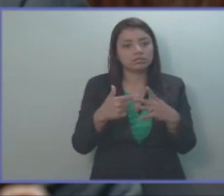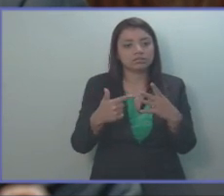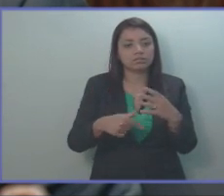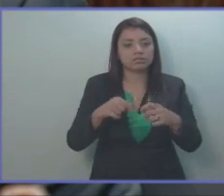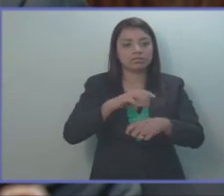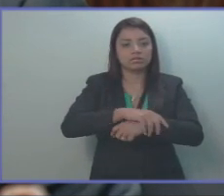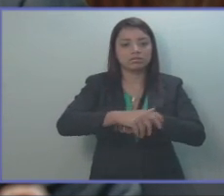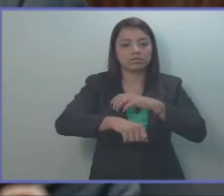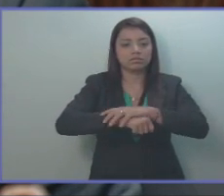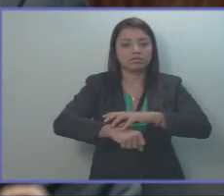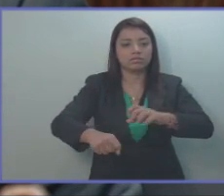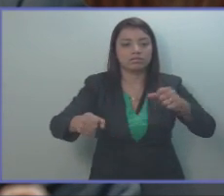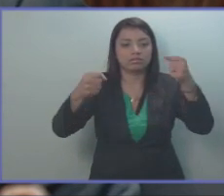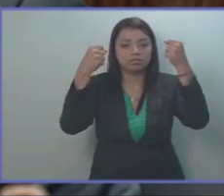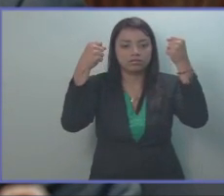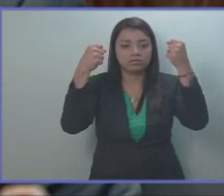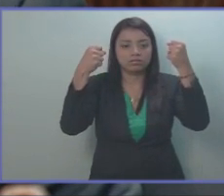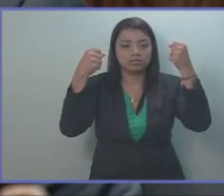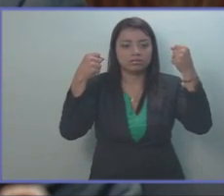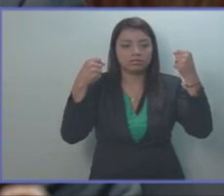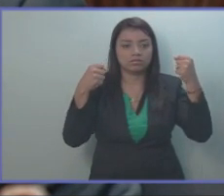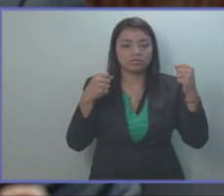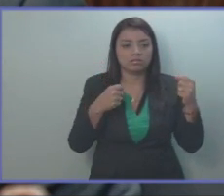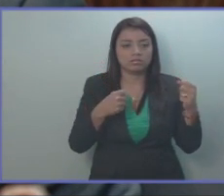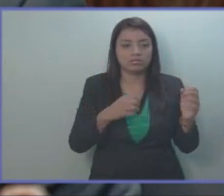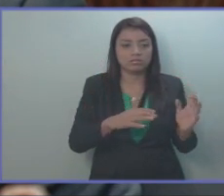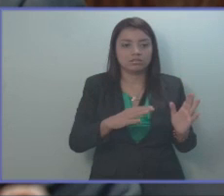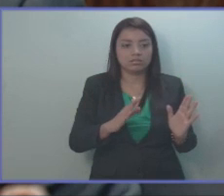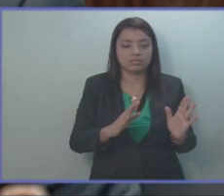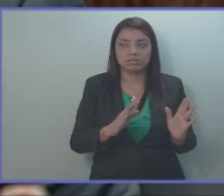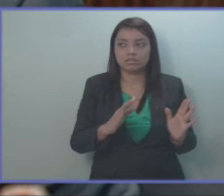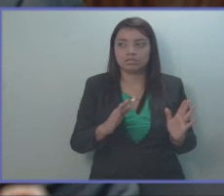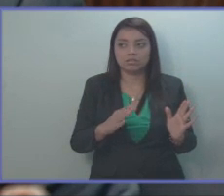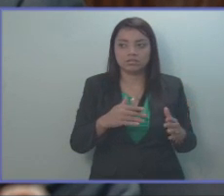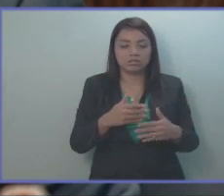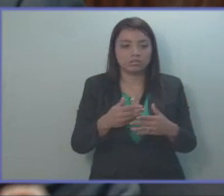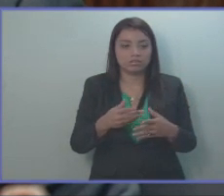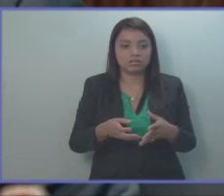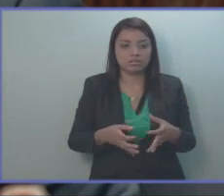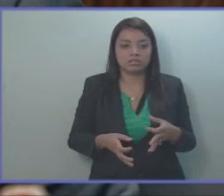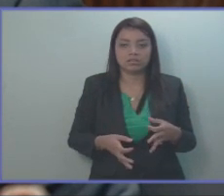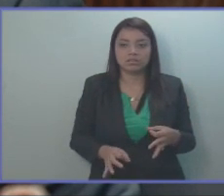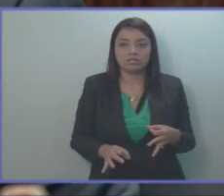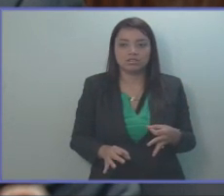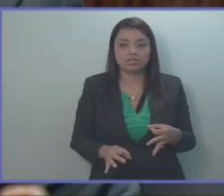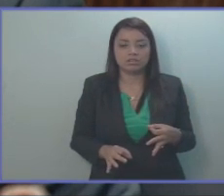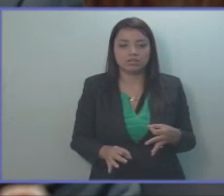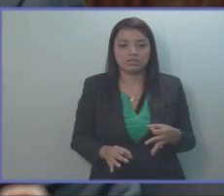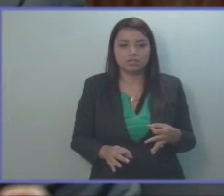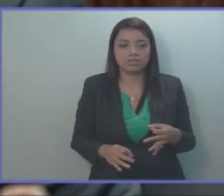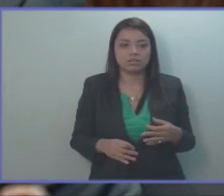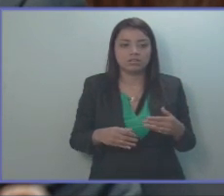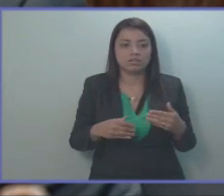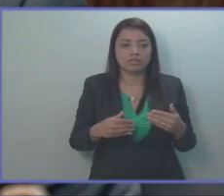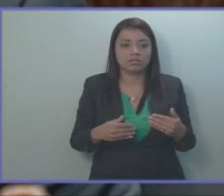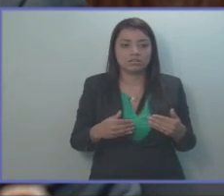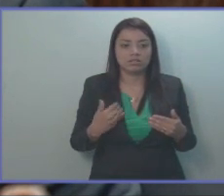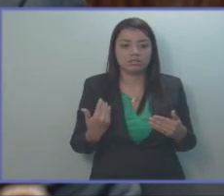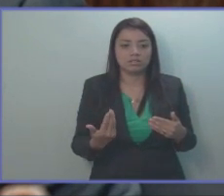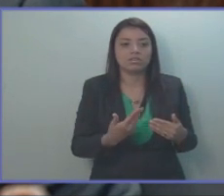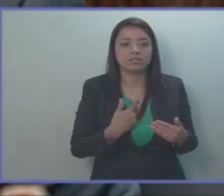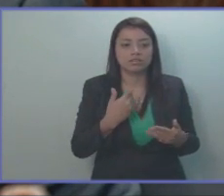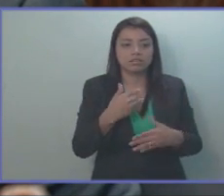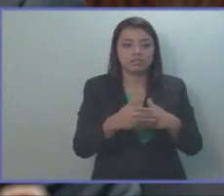penitenciaria y para ello es necesario introducir reformas a la misma para contar con un marco